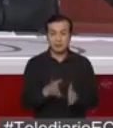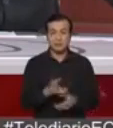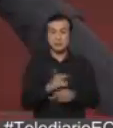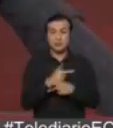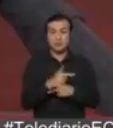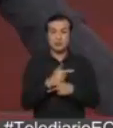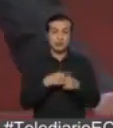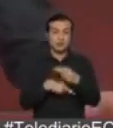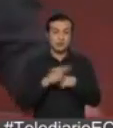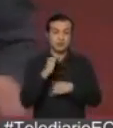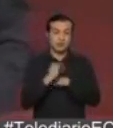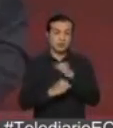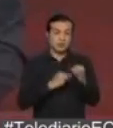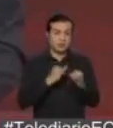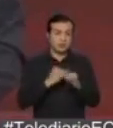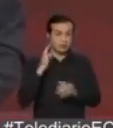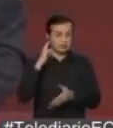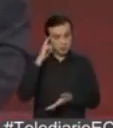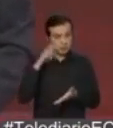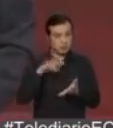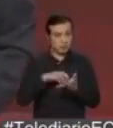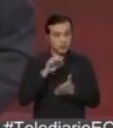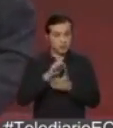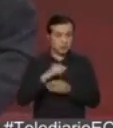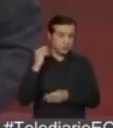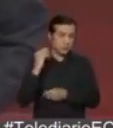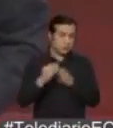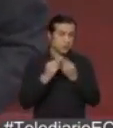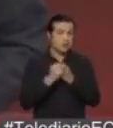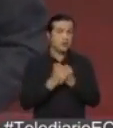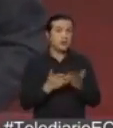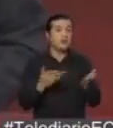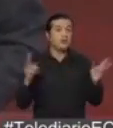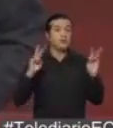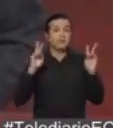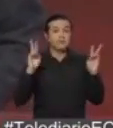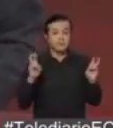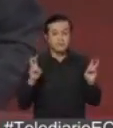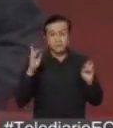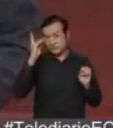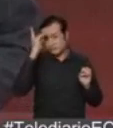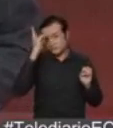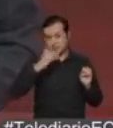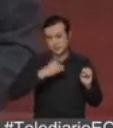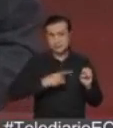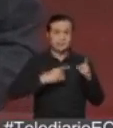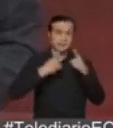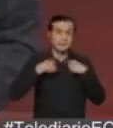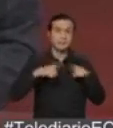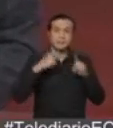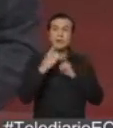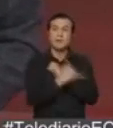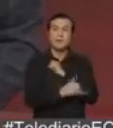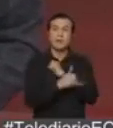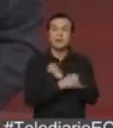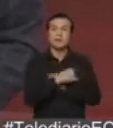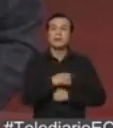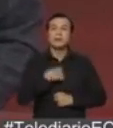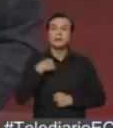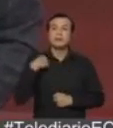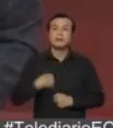Comercio Exterior del Gobierno Nacional, por ofrecernos información relacionada a la decisión de aduanas de la China